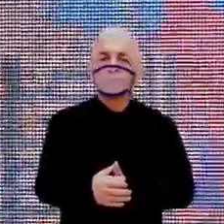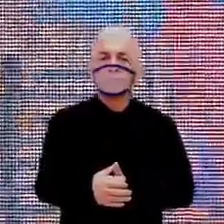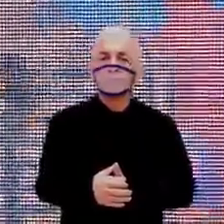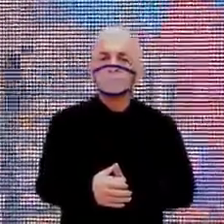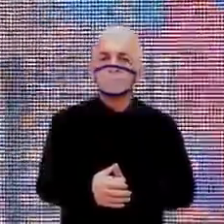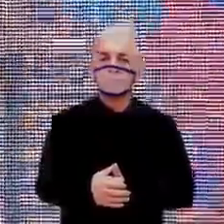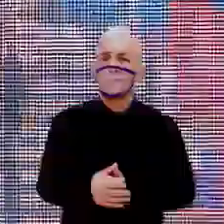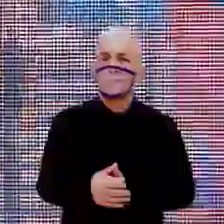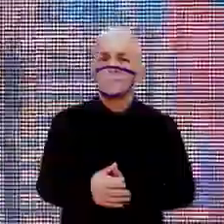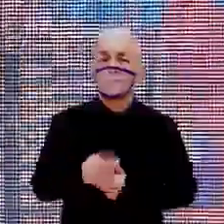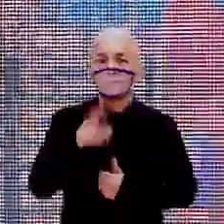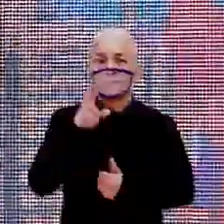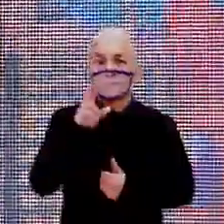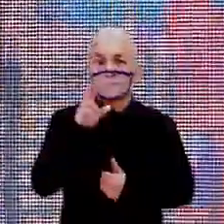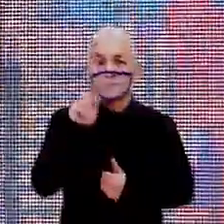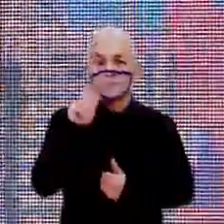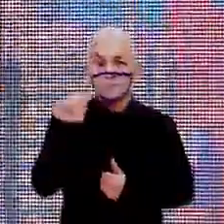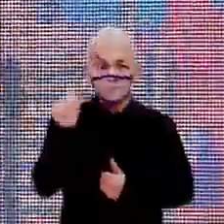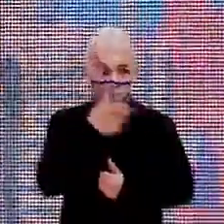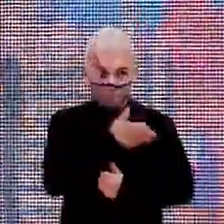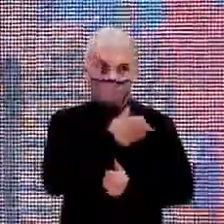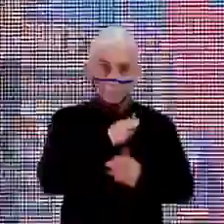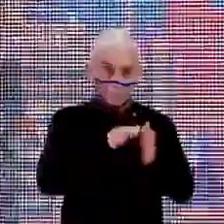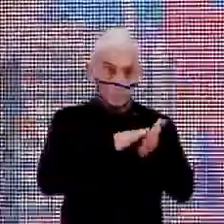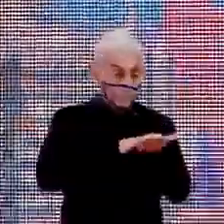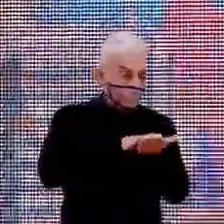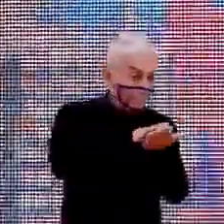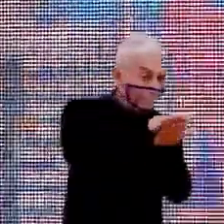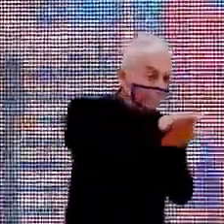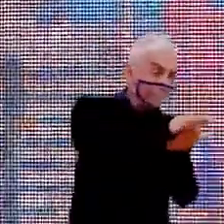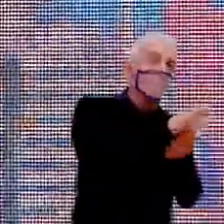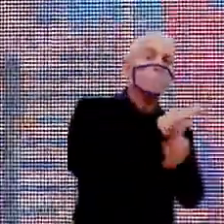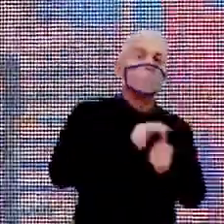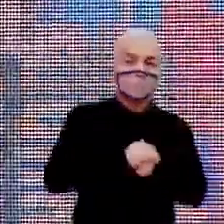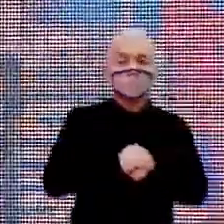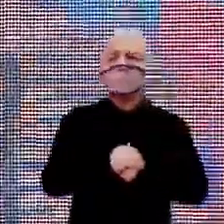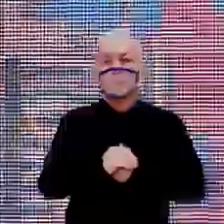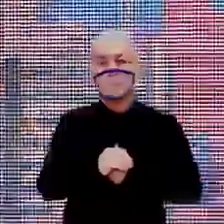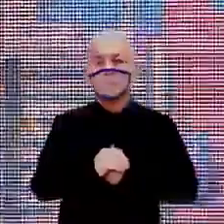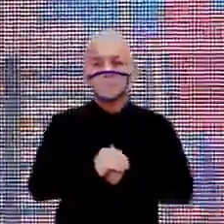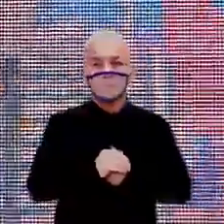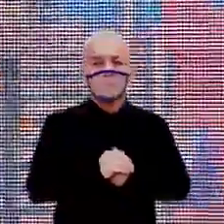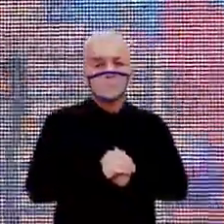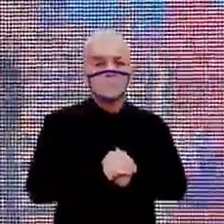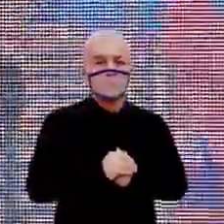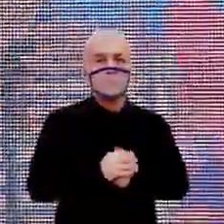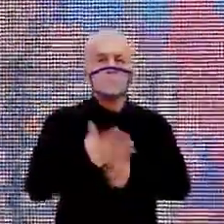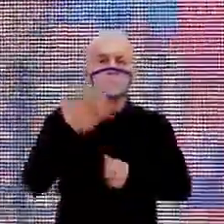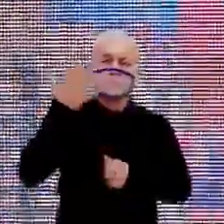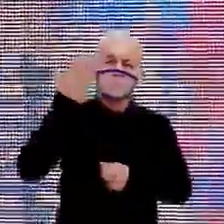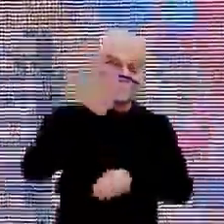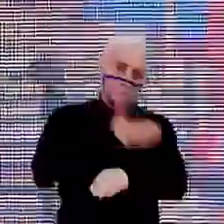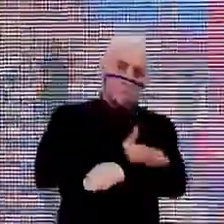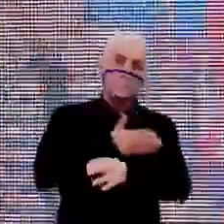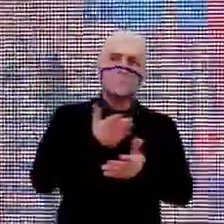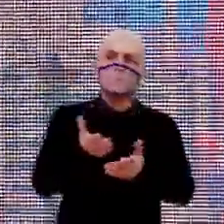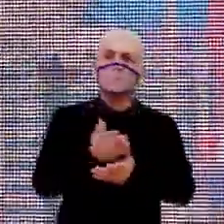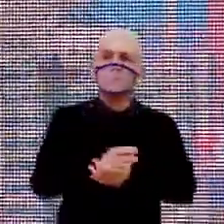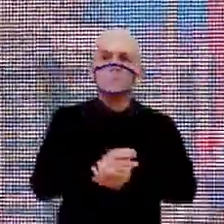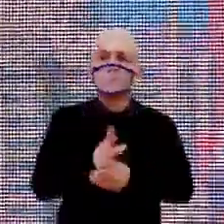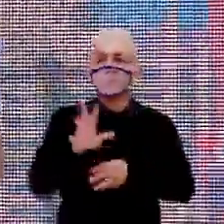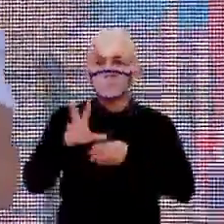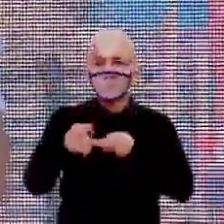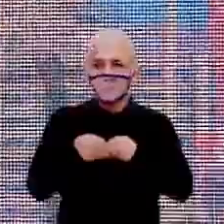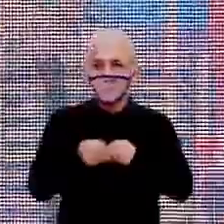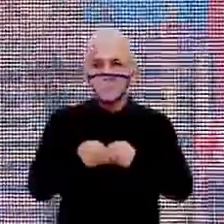digamos, Rafa se ha encargado de canalizar arroyos en el pasado, de hacer vías, también